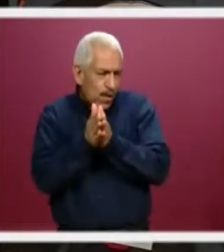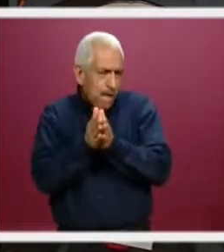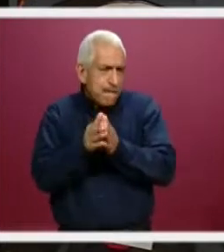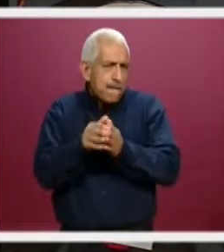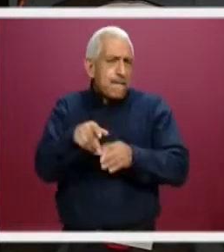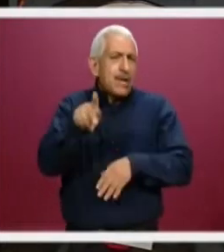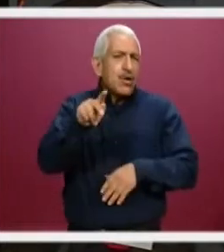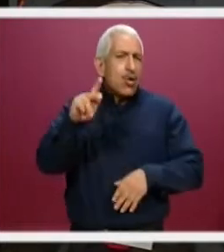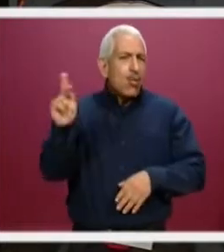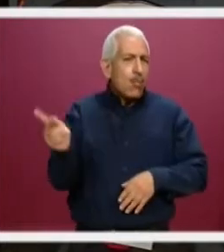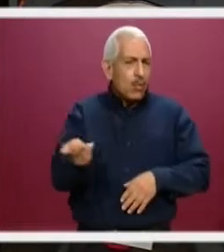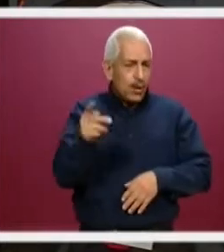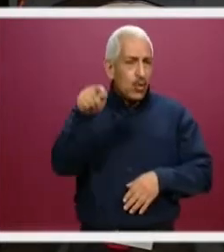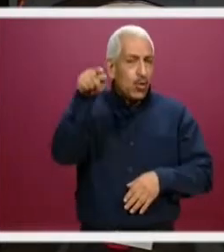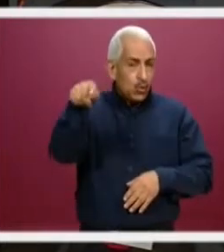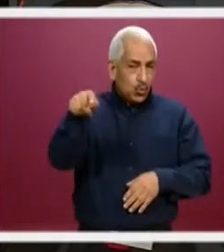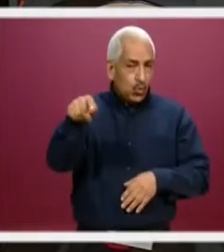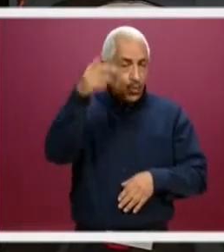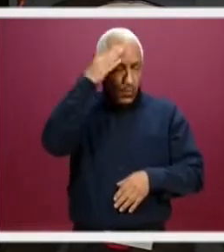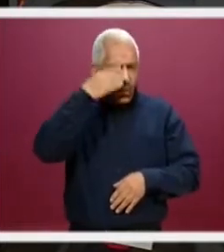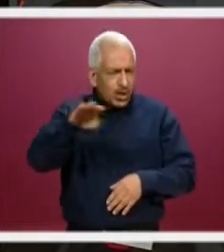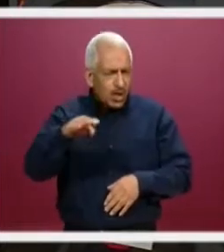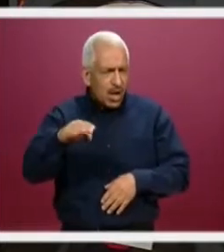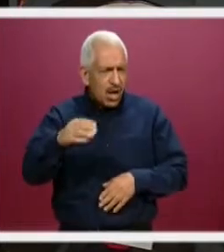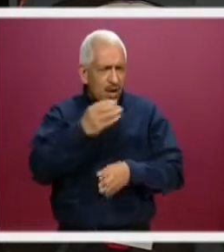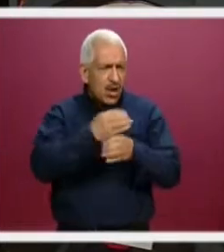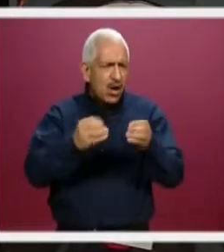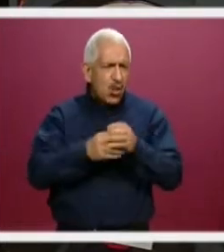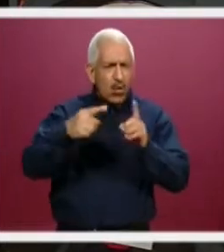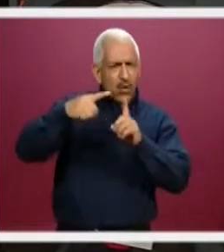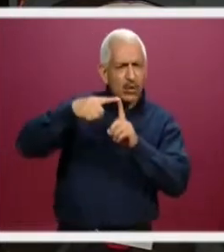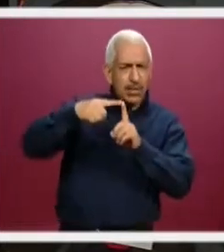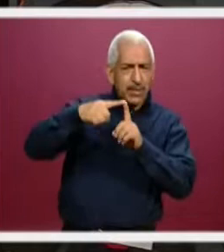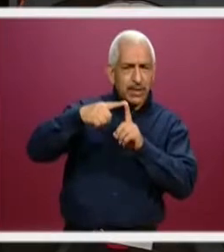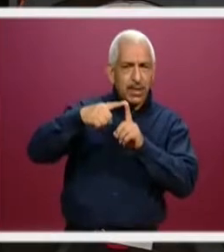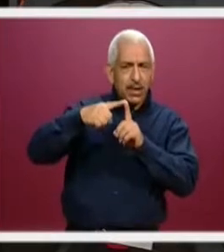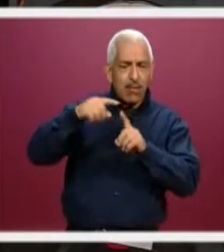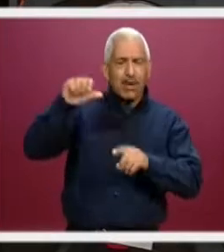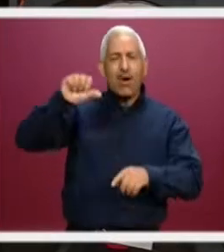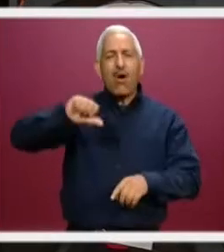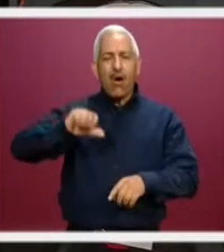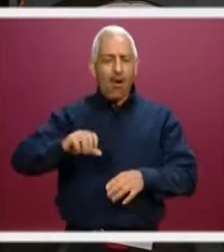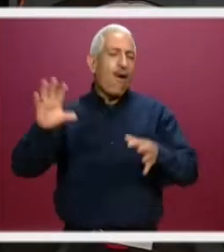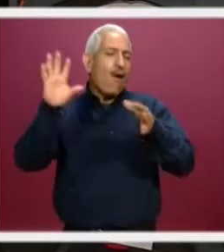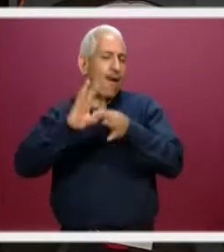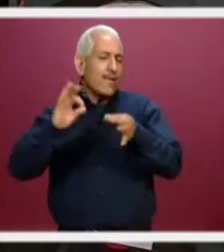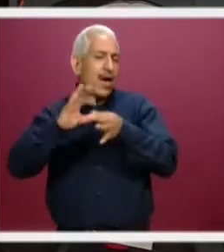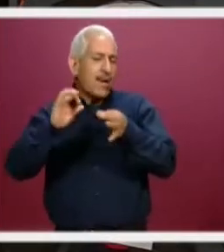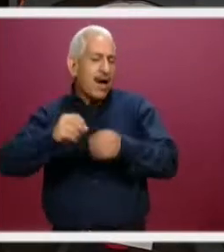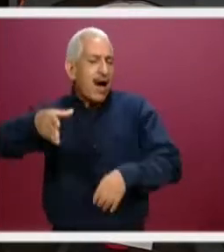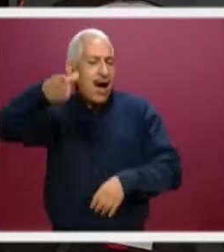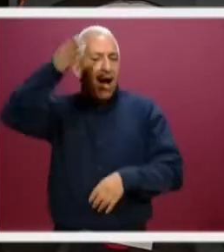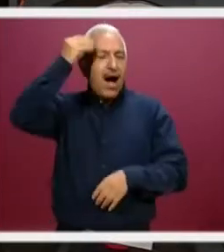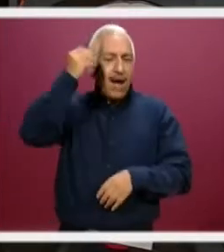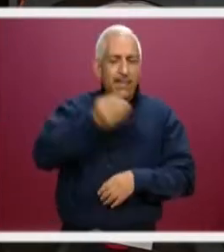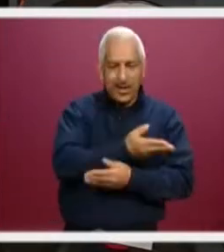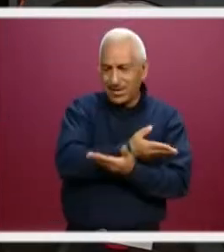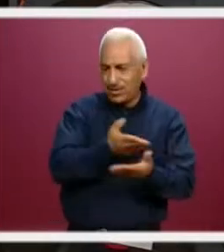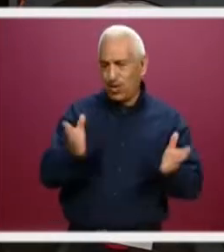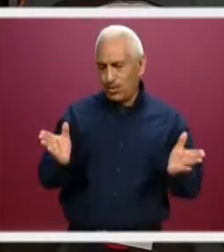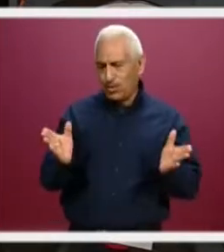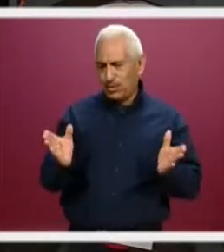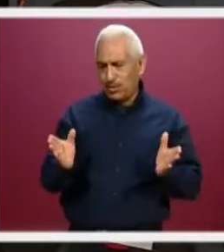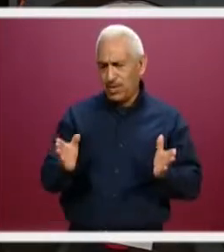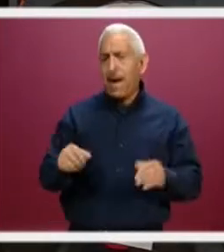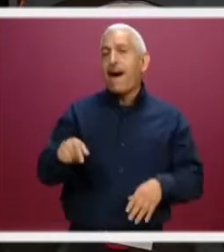de la división para qué nos sirve dividir es algo que vamos a estar aprendiendo el día de hoy en nuestra clase para eso vamos a